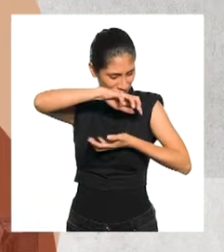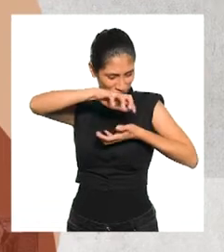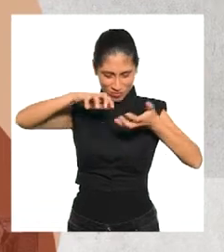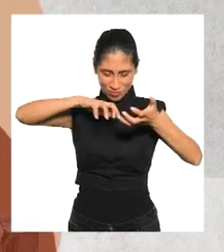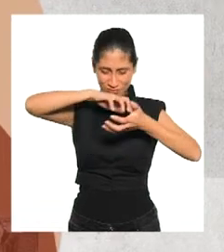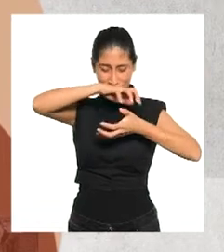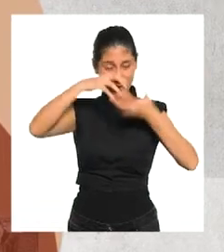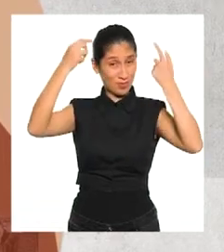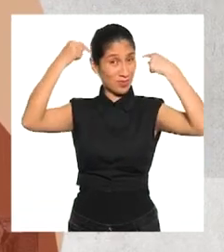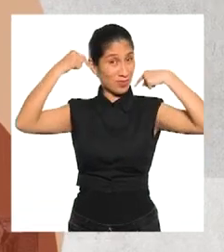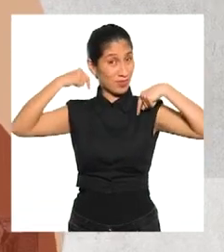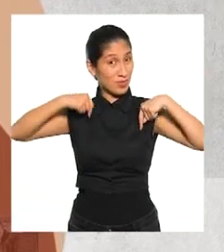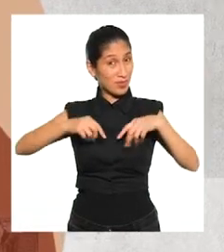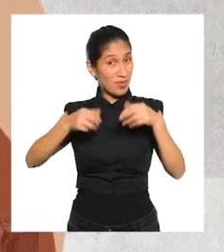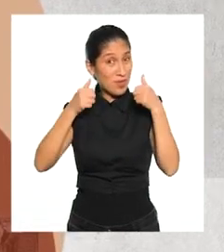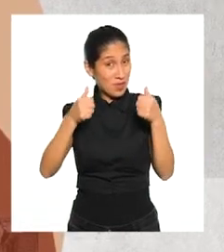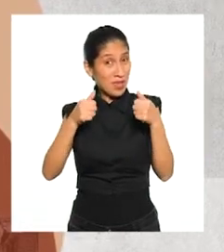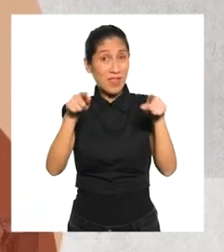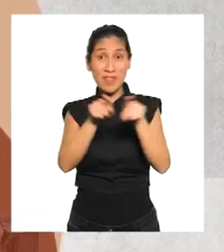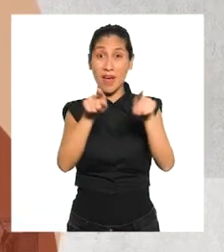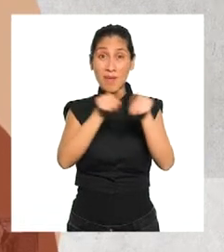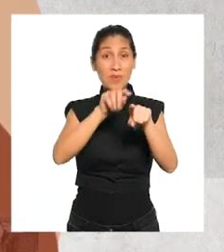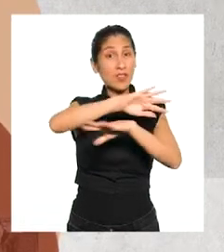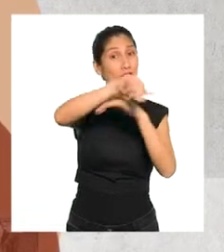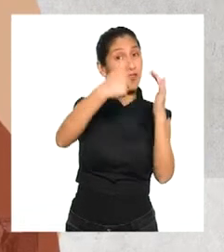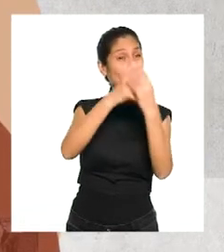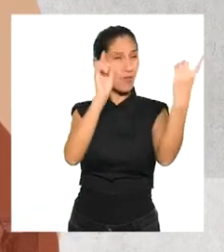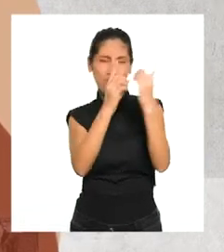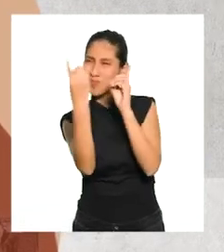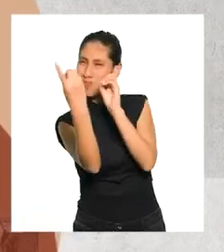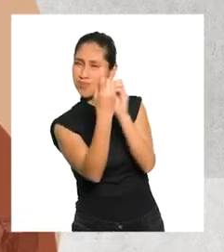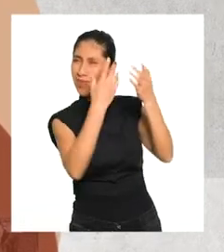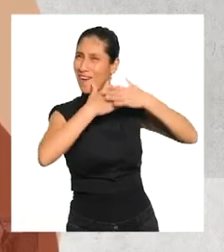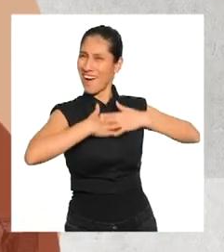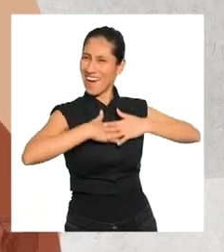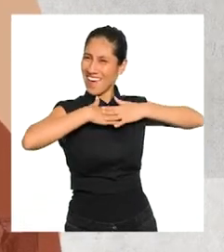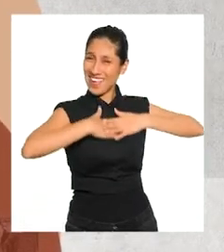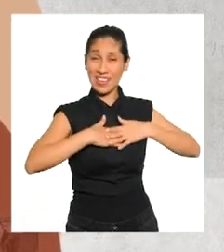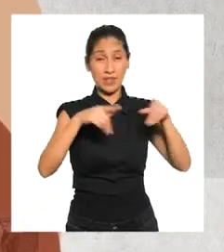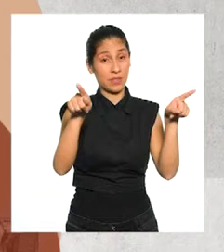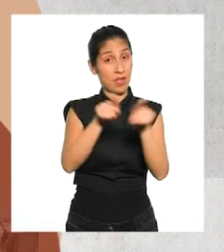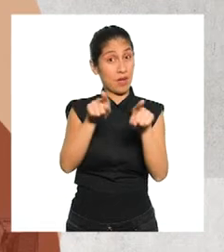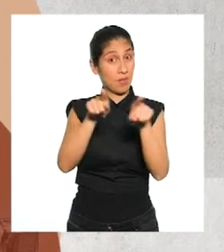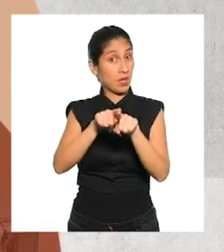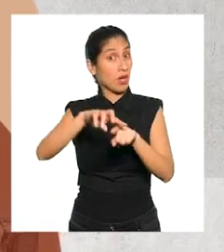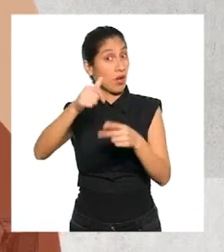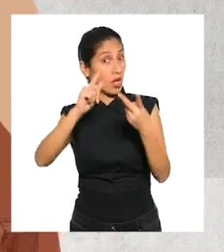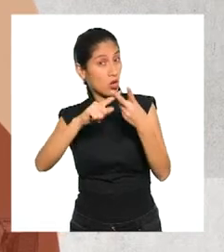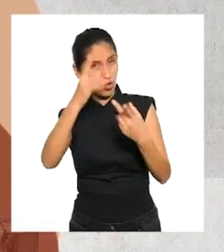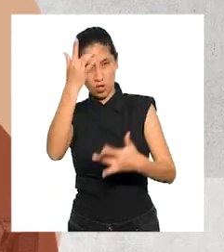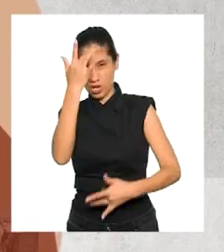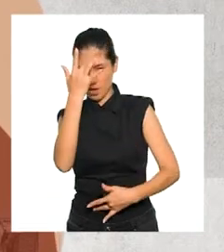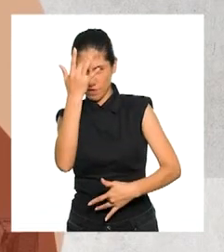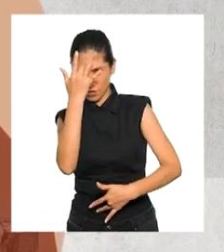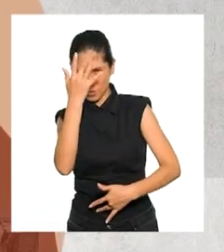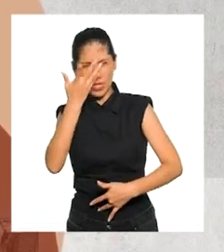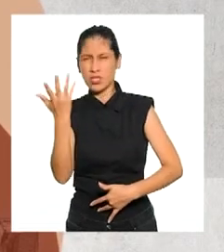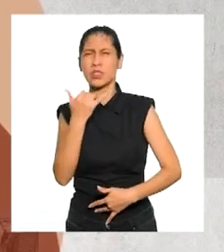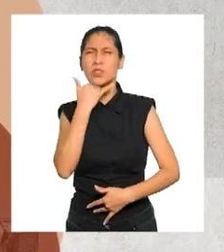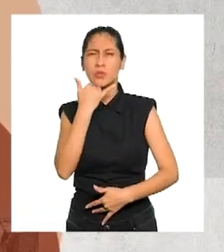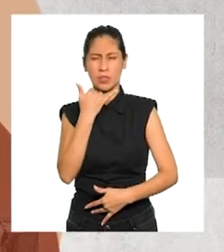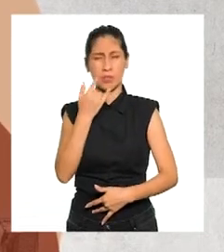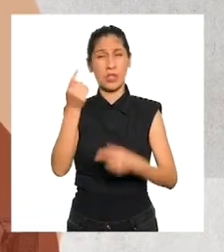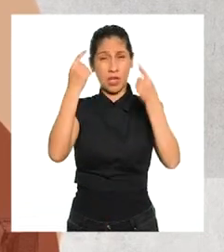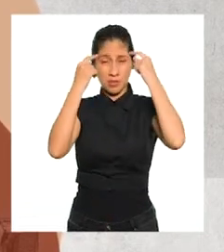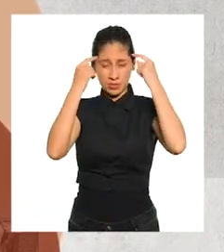viven inmersos los individuos y la colectividad. Y la enfermedad se manifiesta cuando los aspectos biológicos, psicológicos